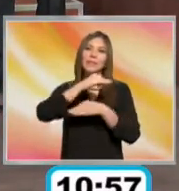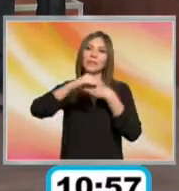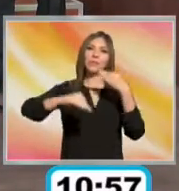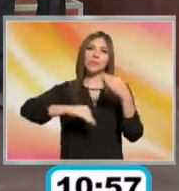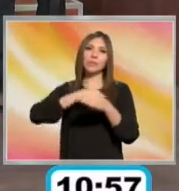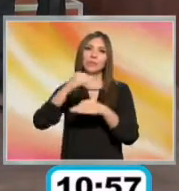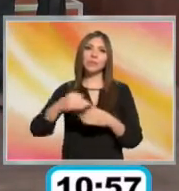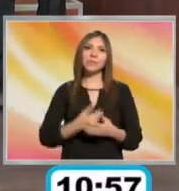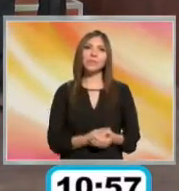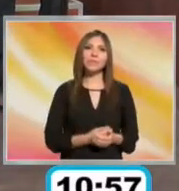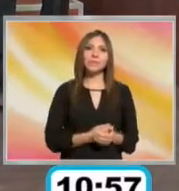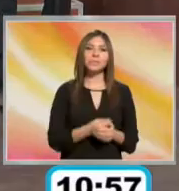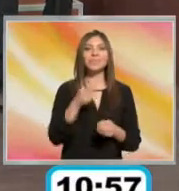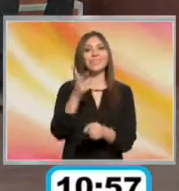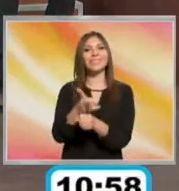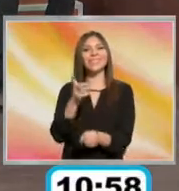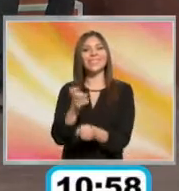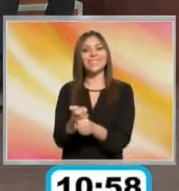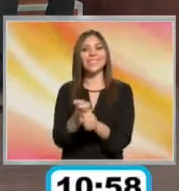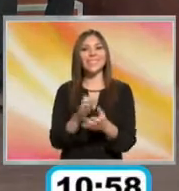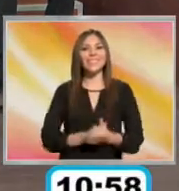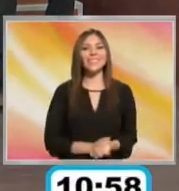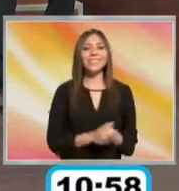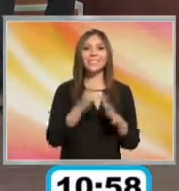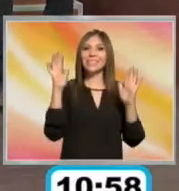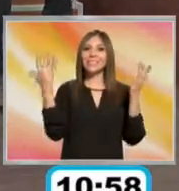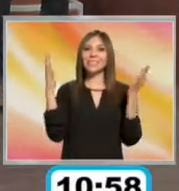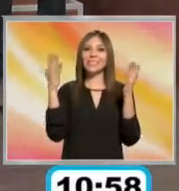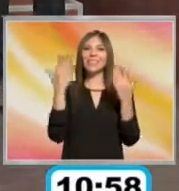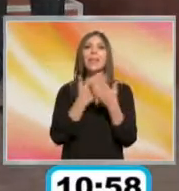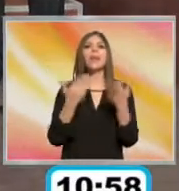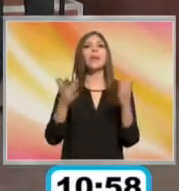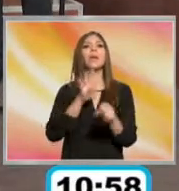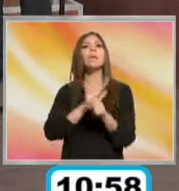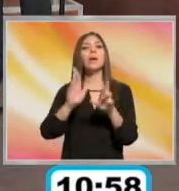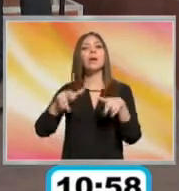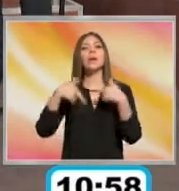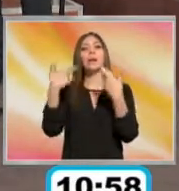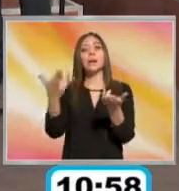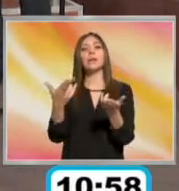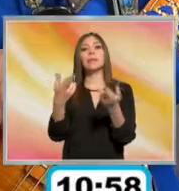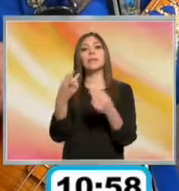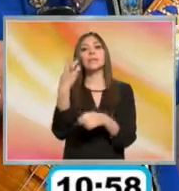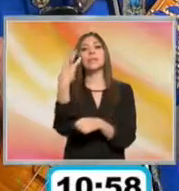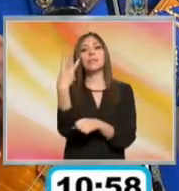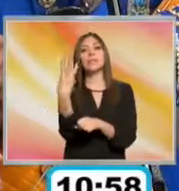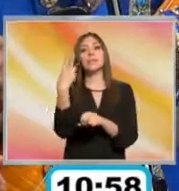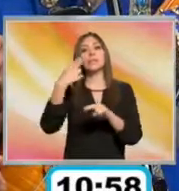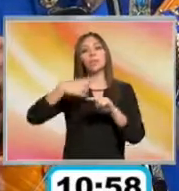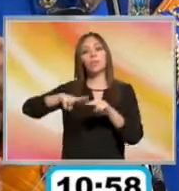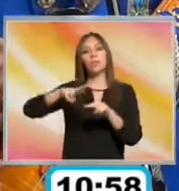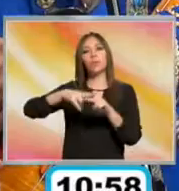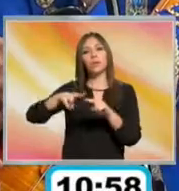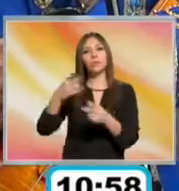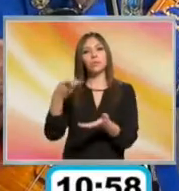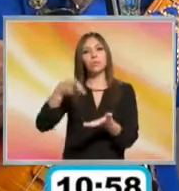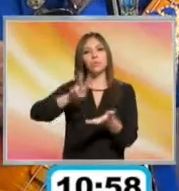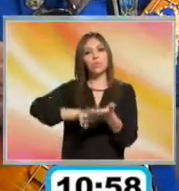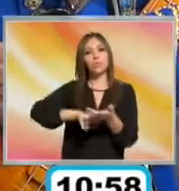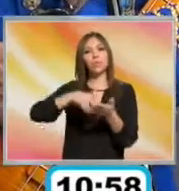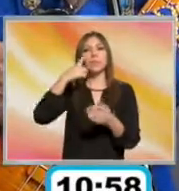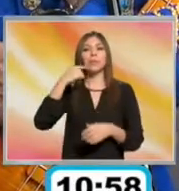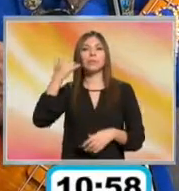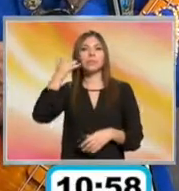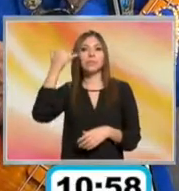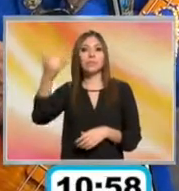ustedes. El aplauso, por favor, para por la Tropa Loca. invitarnos. Y tenemos regalos para el público. 3 pases dobles por